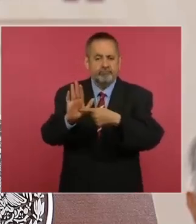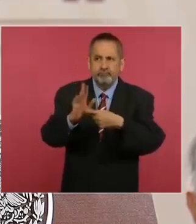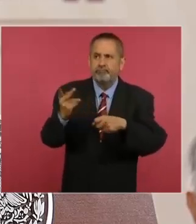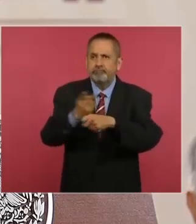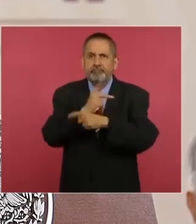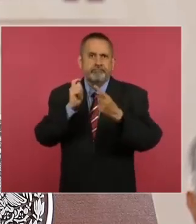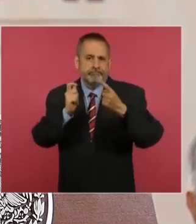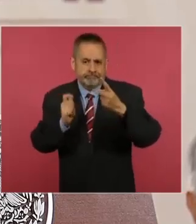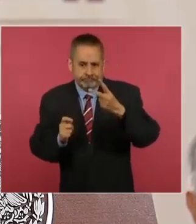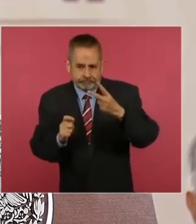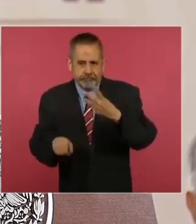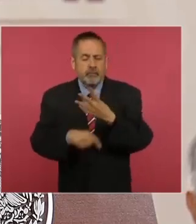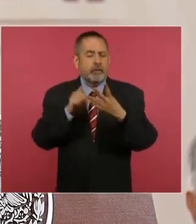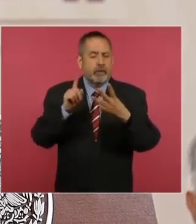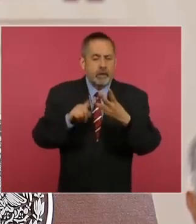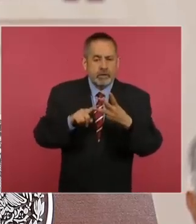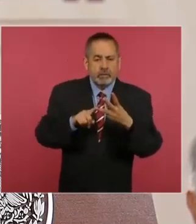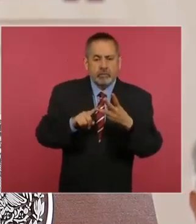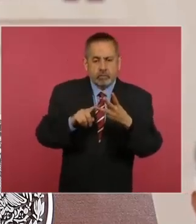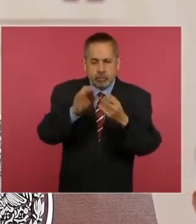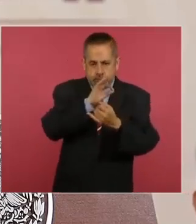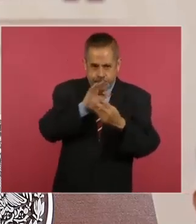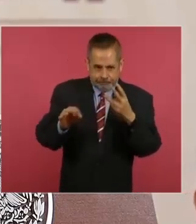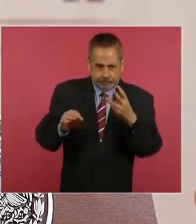avances y al final de esta exposición